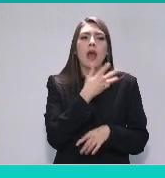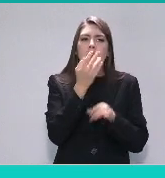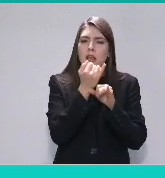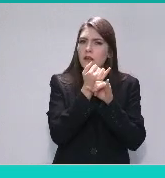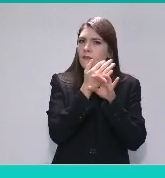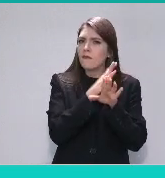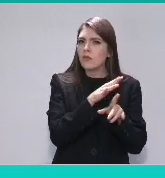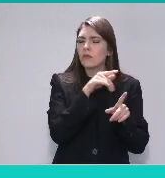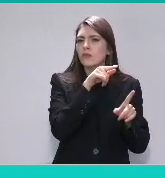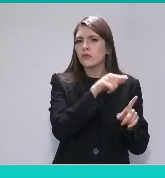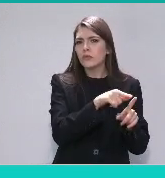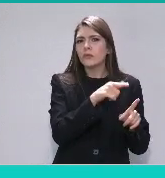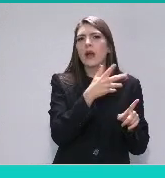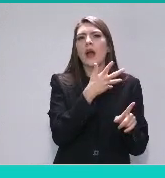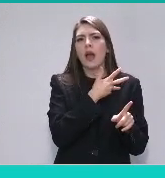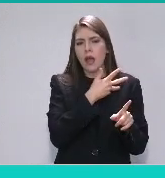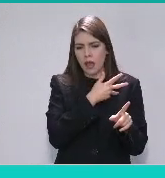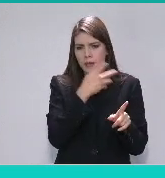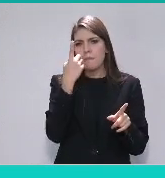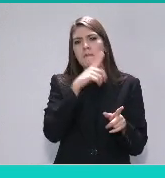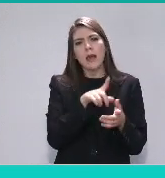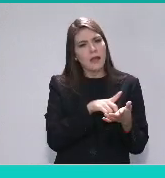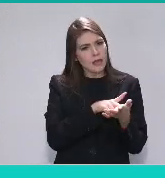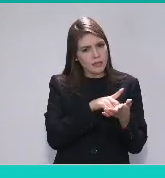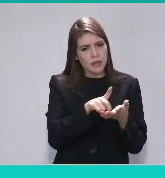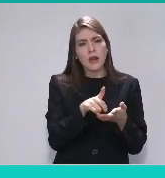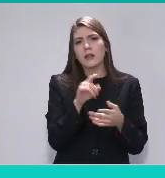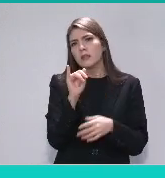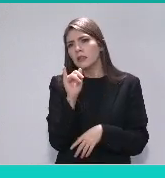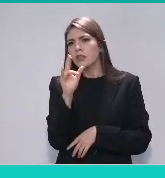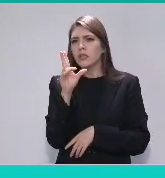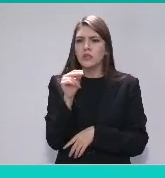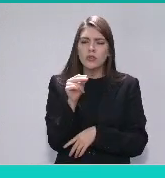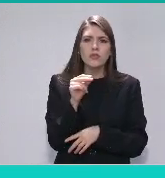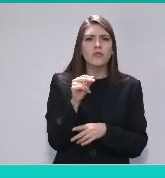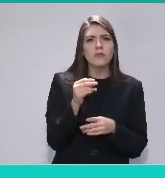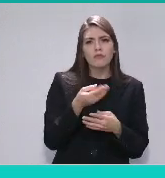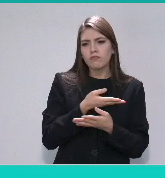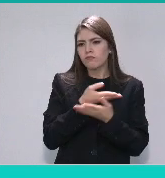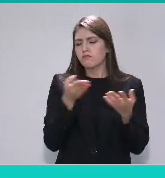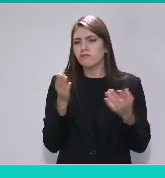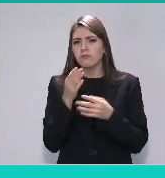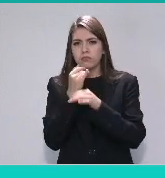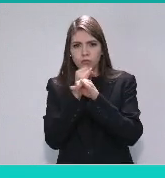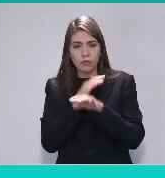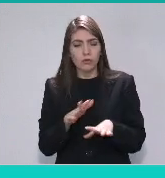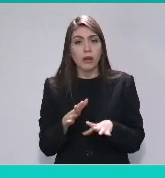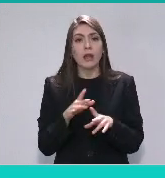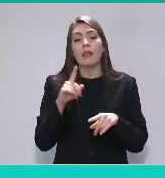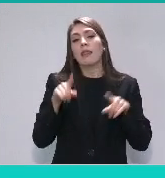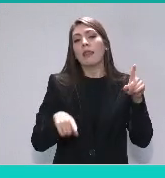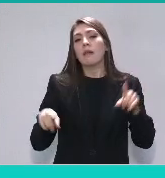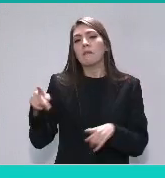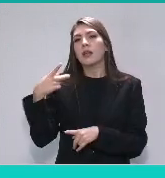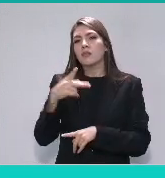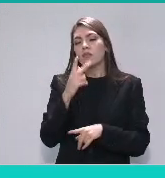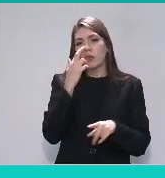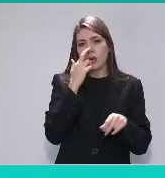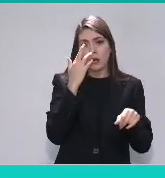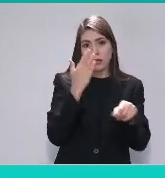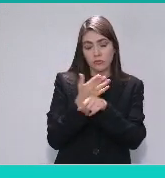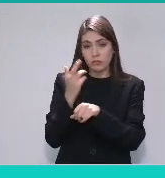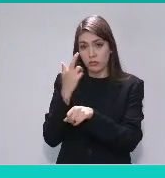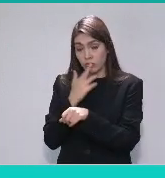tiene aparejado el derecho la libre autodeterminación informativa a cargo de subtitular con base en la cual